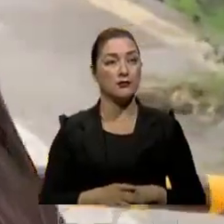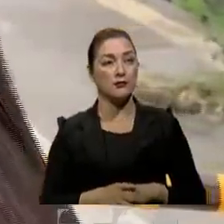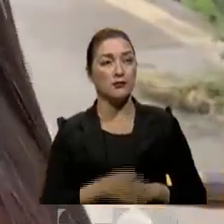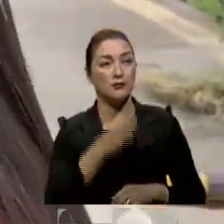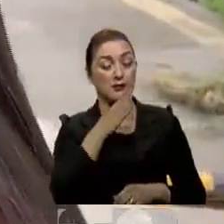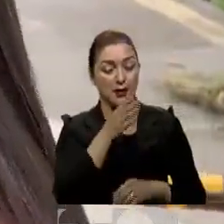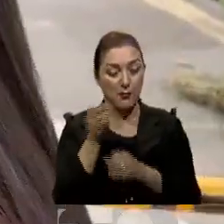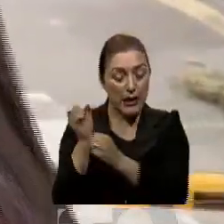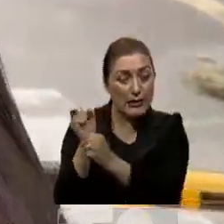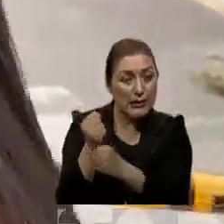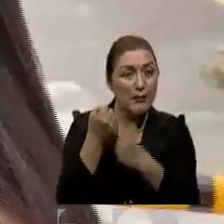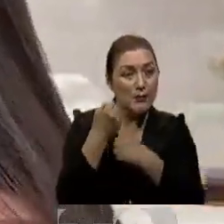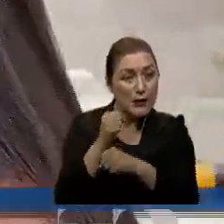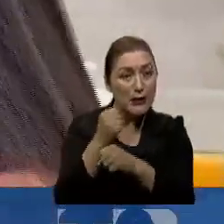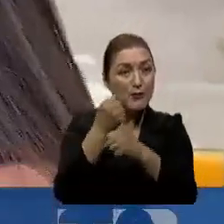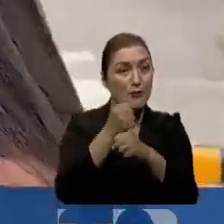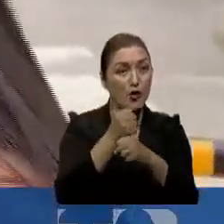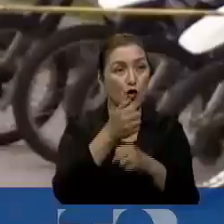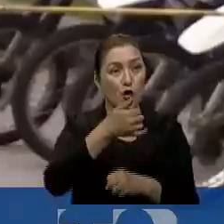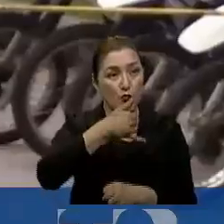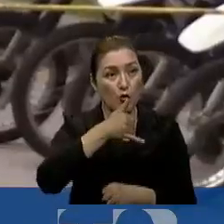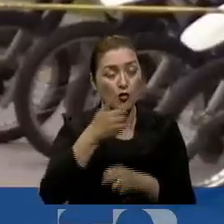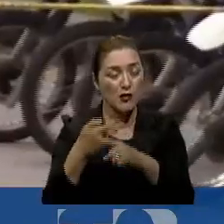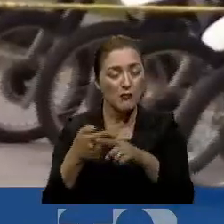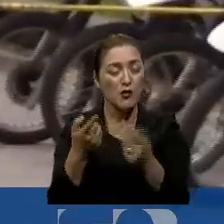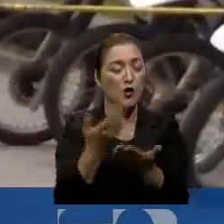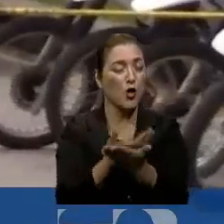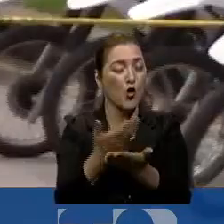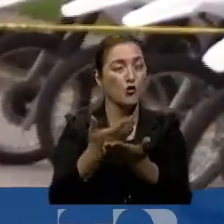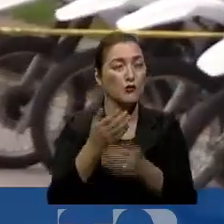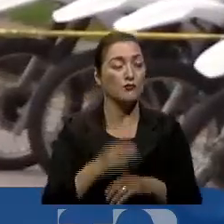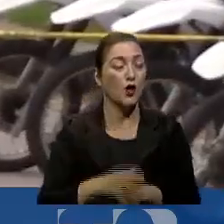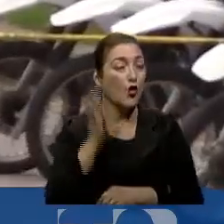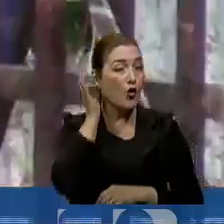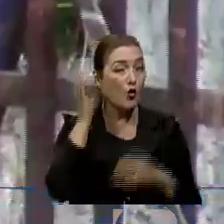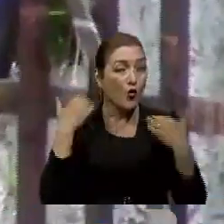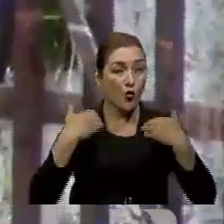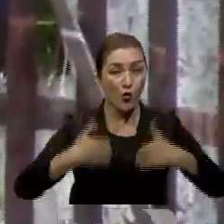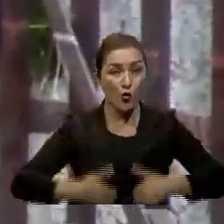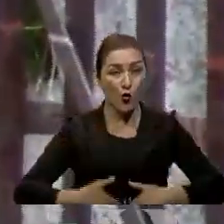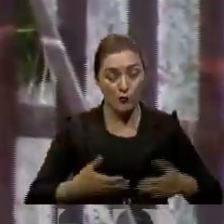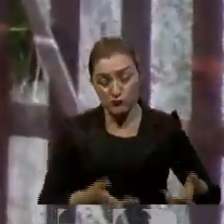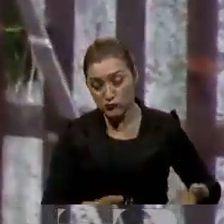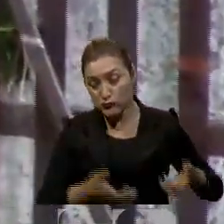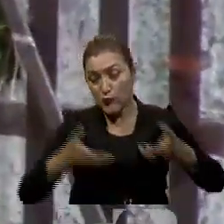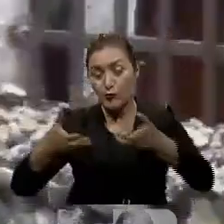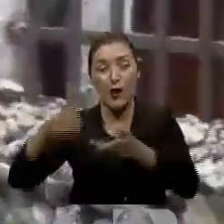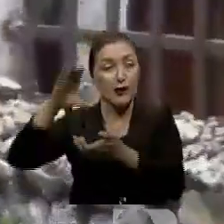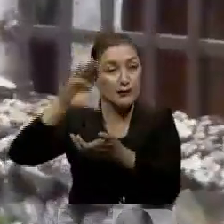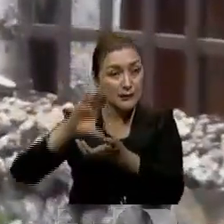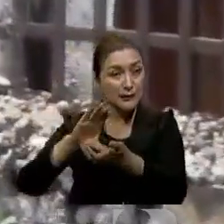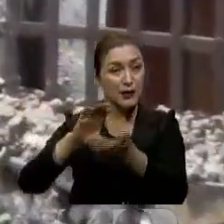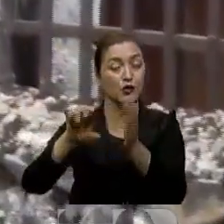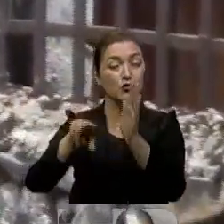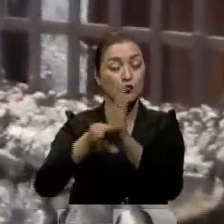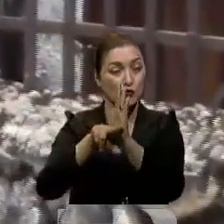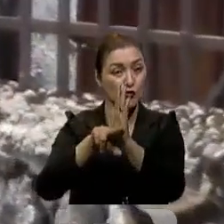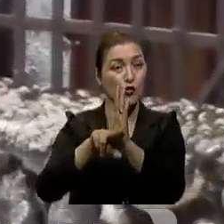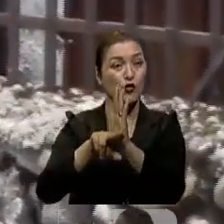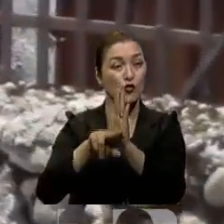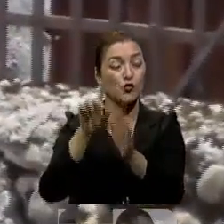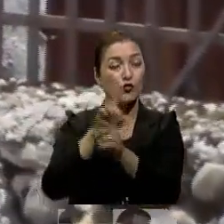hemos encontrado acá escombros, botellas y mucho más. El cadáver de la mujer asesinada fue trasladado al centro forense para la necropsia de